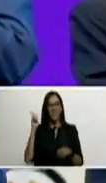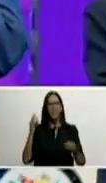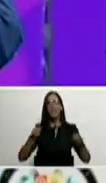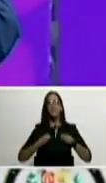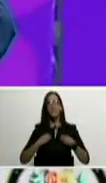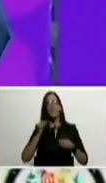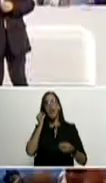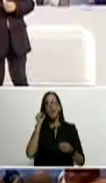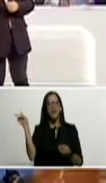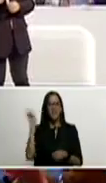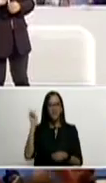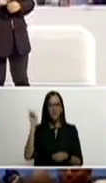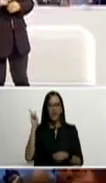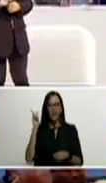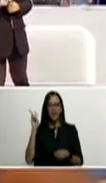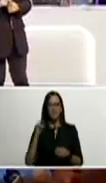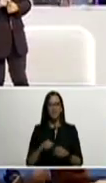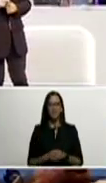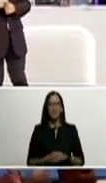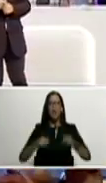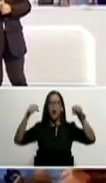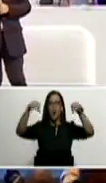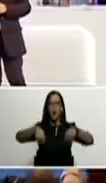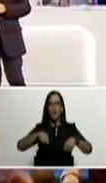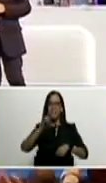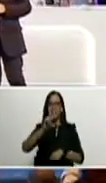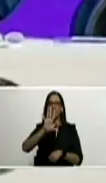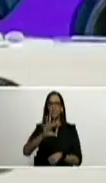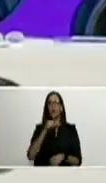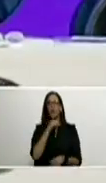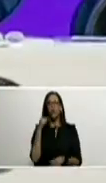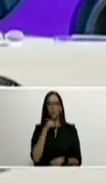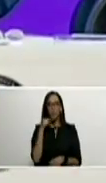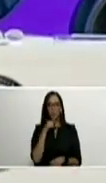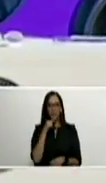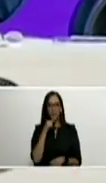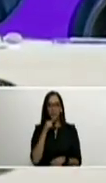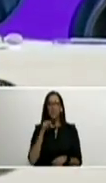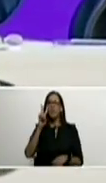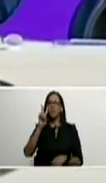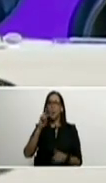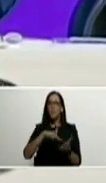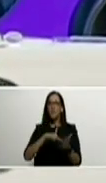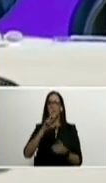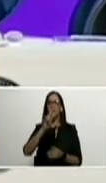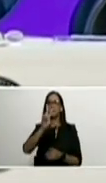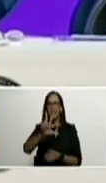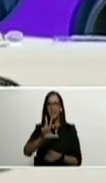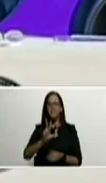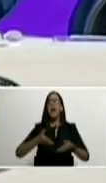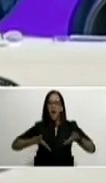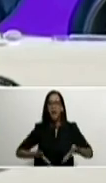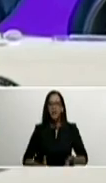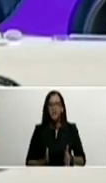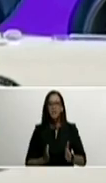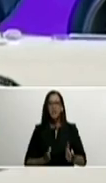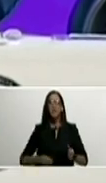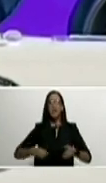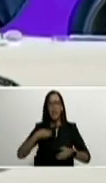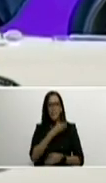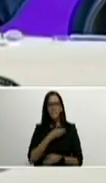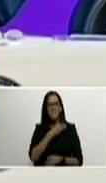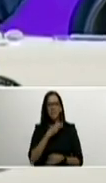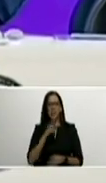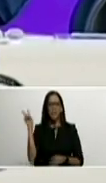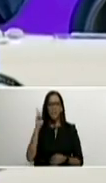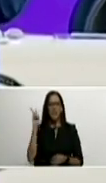¡Que viva la mujer venezolana! Hoy, 25 de octubre 2023, ha nacido la gran